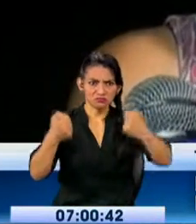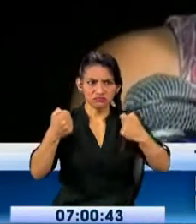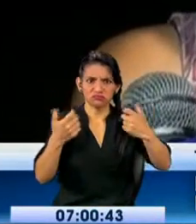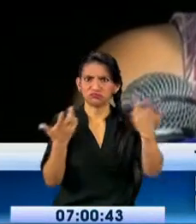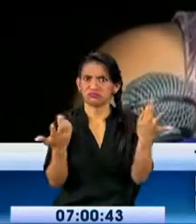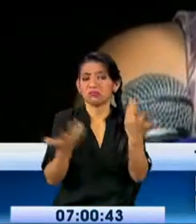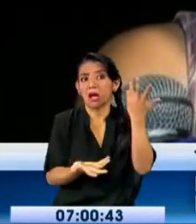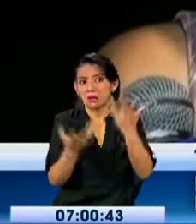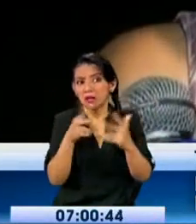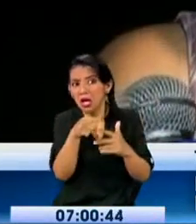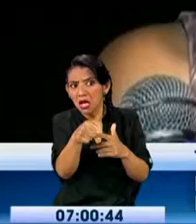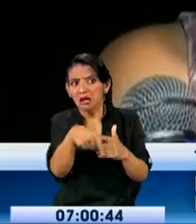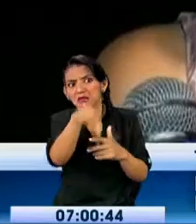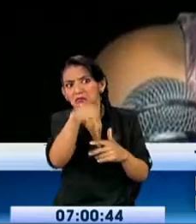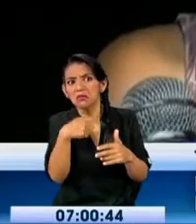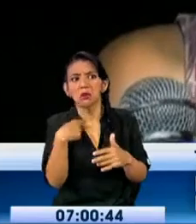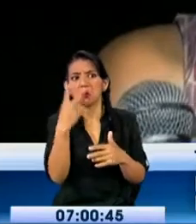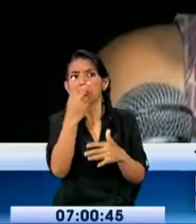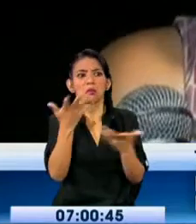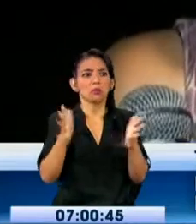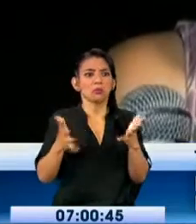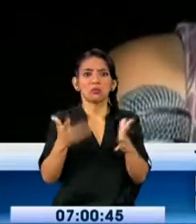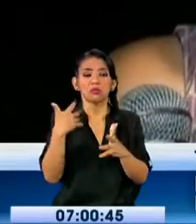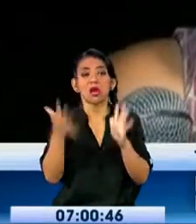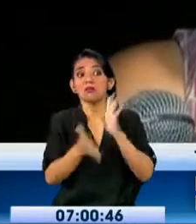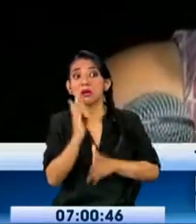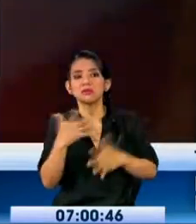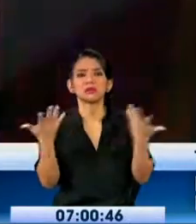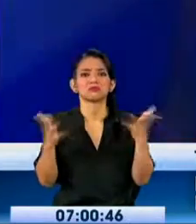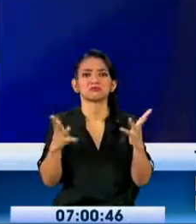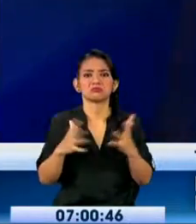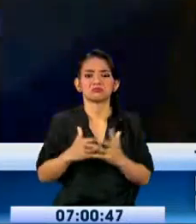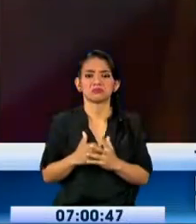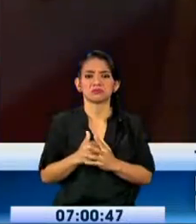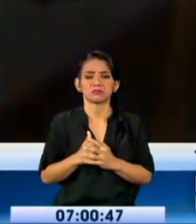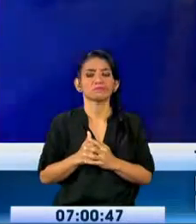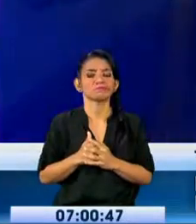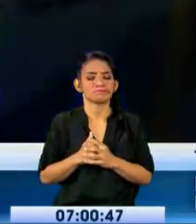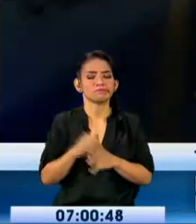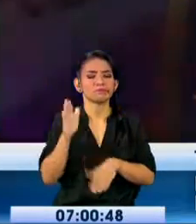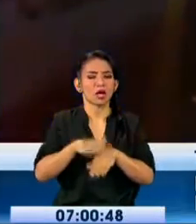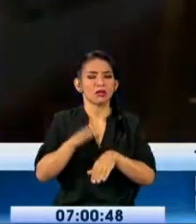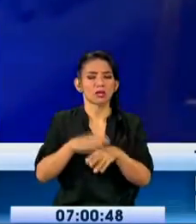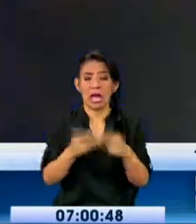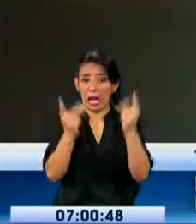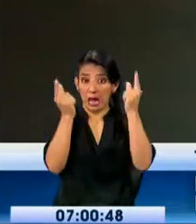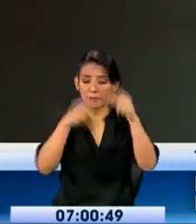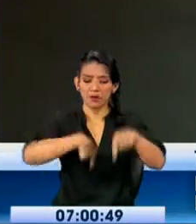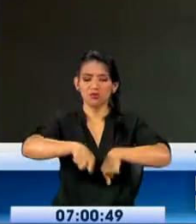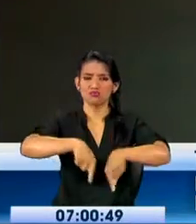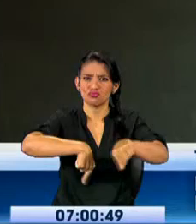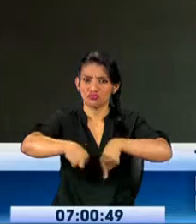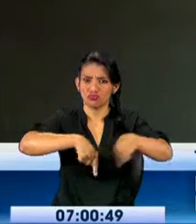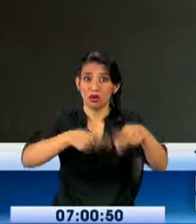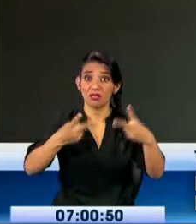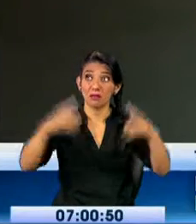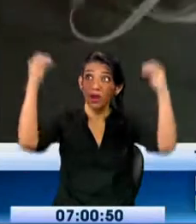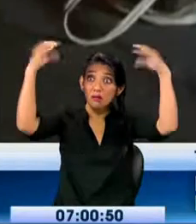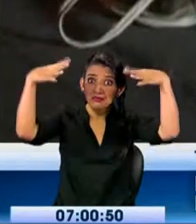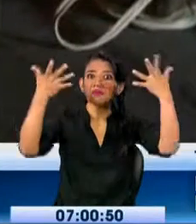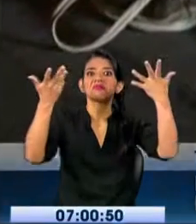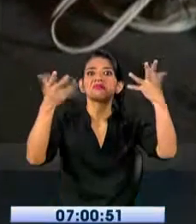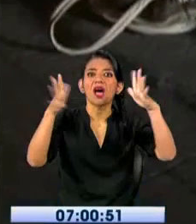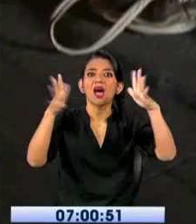cerraba, pero de ahí no vimos nada más. Ya cuando salimos ya no había nadie. Exceso de velocidad de los vehículos, falta de iluminación en la vía